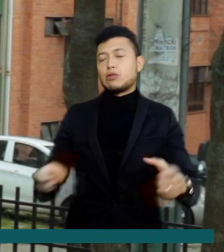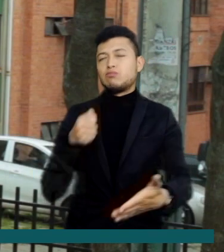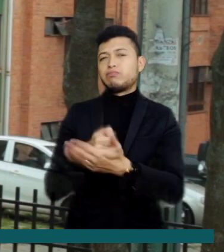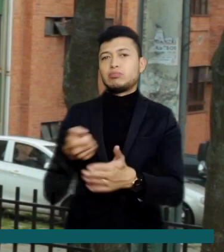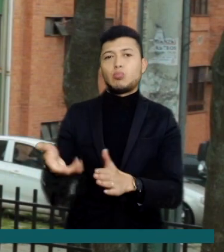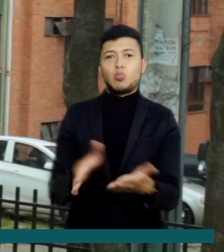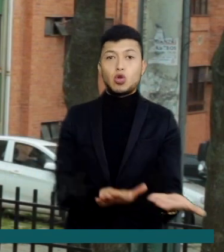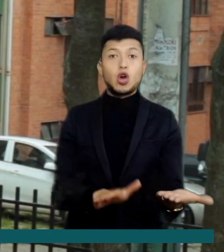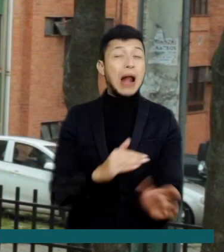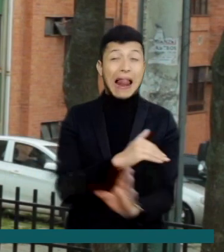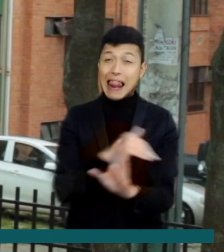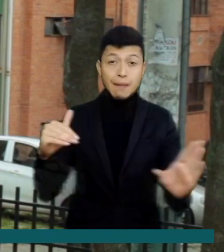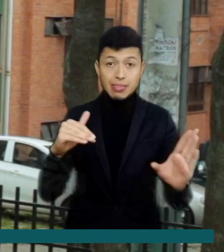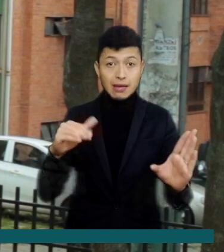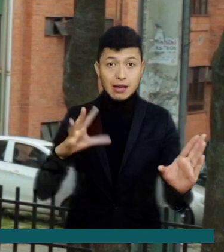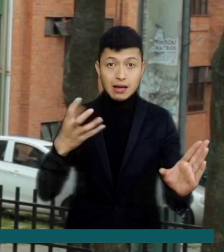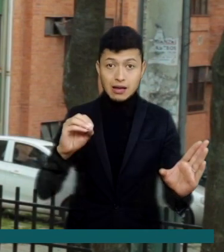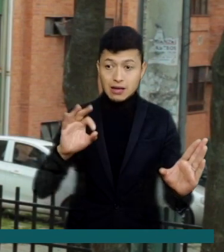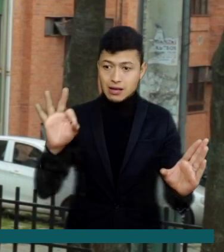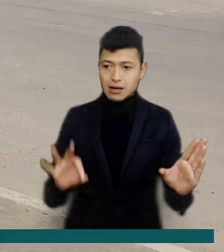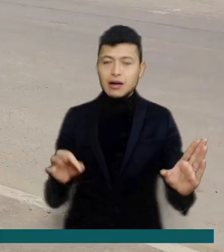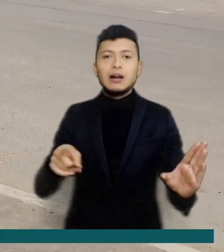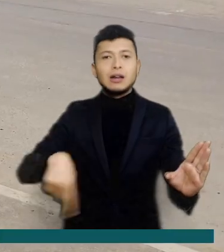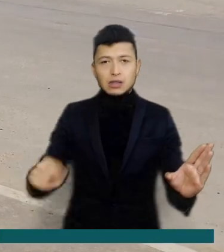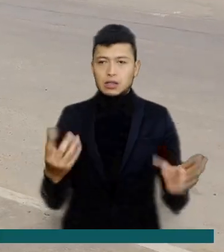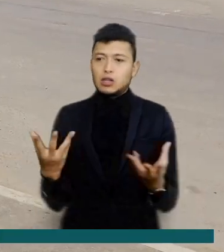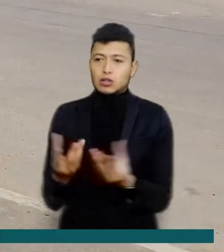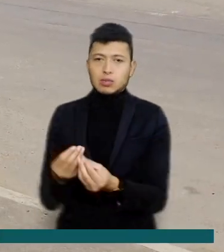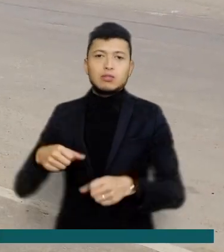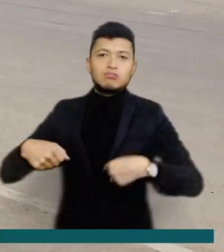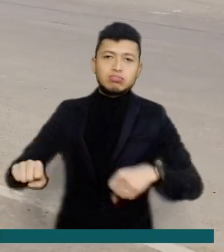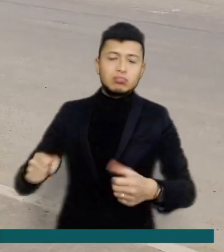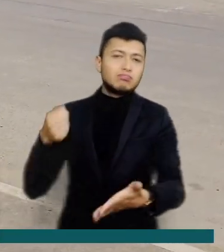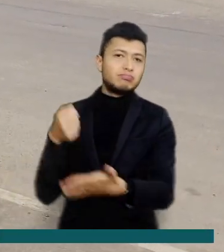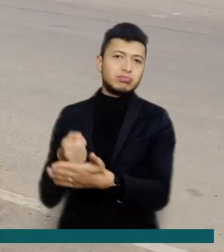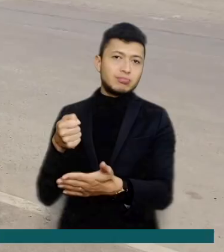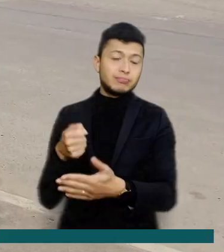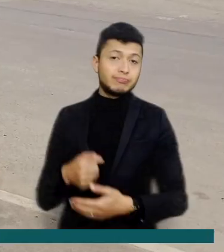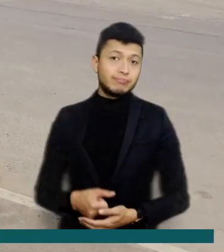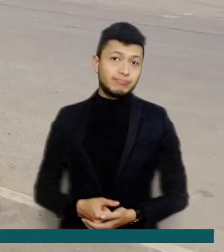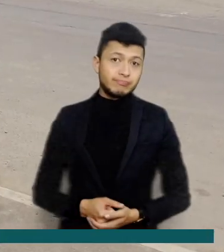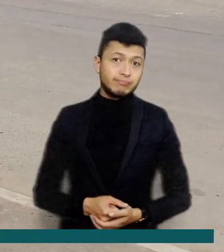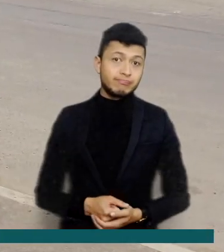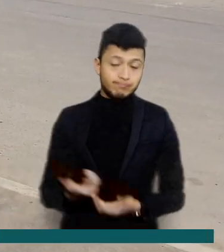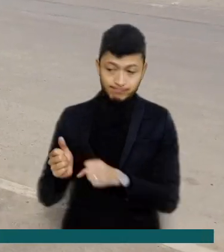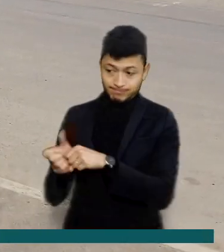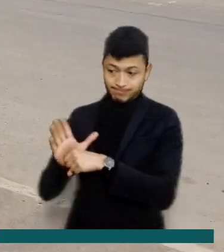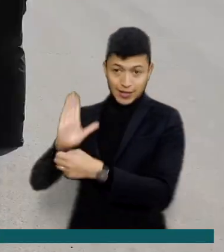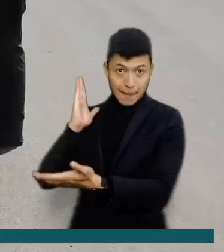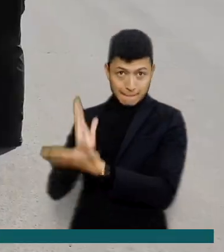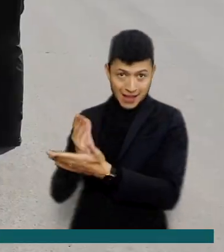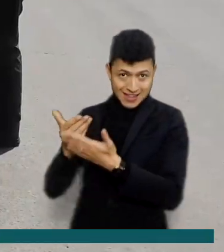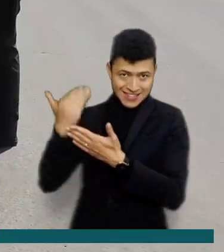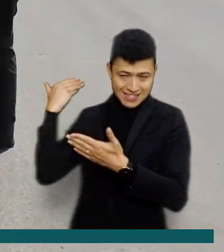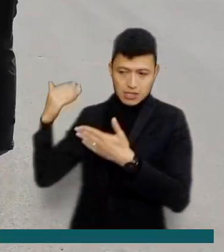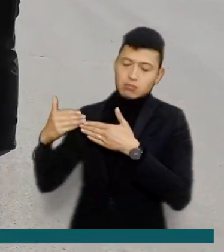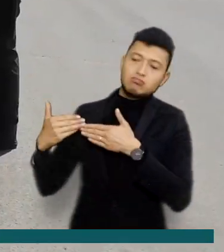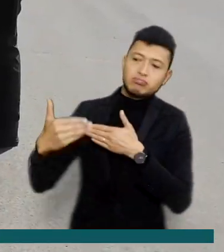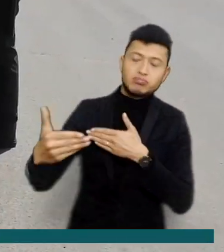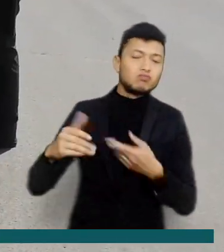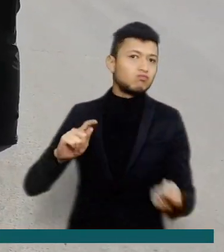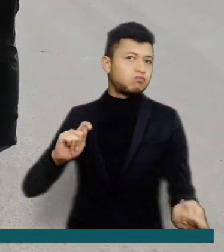La mitad de ellos, usuarios de motocicletas. A raíz de la pandemia por el COVID-19, el uso de motocicletas se